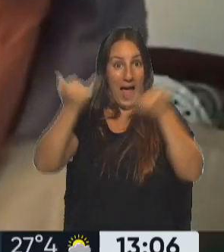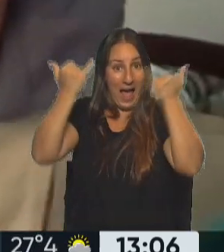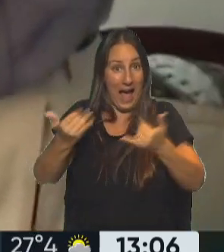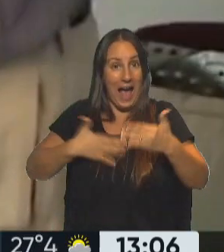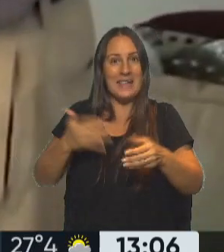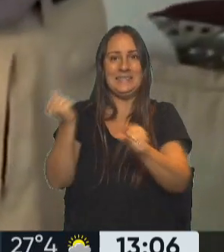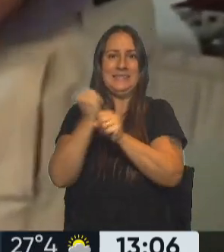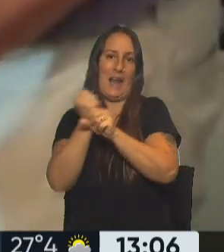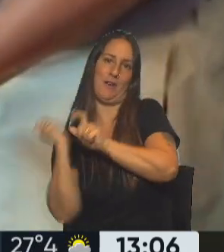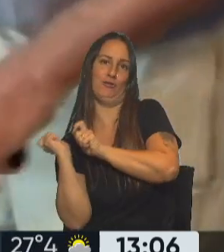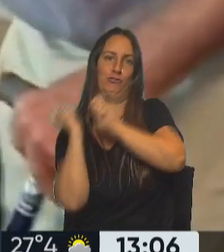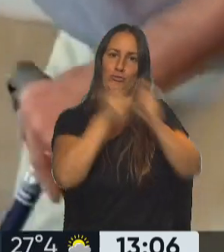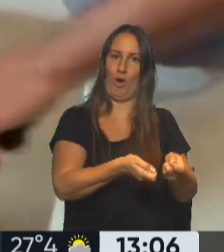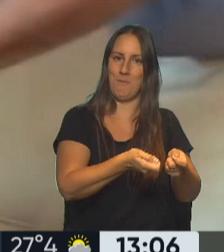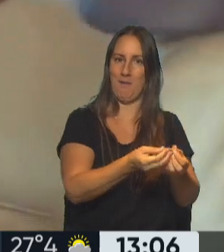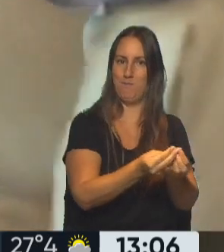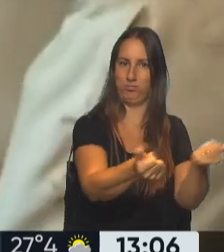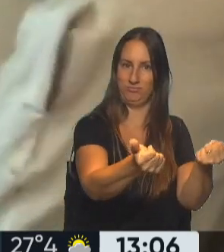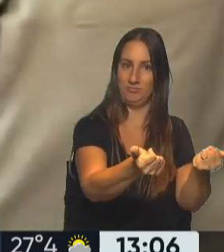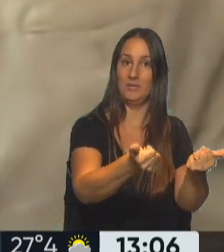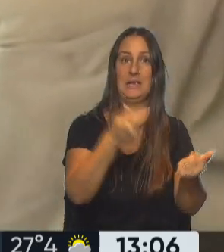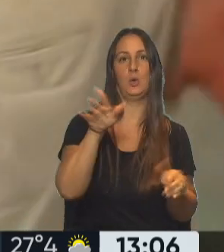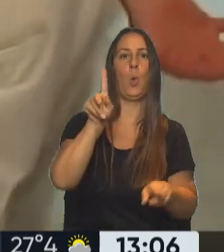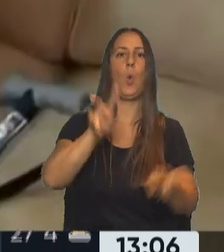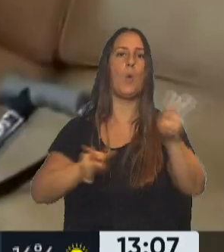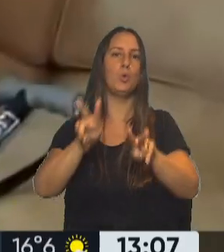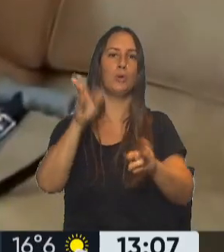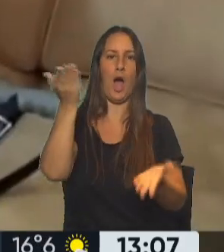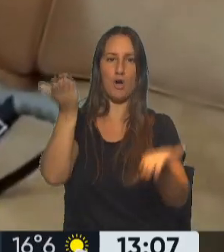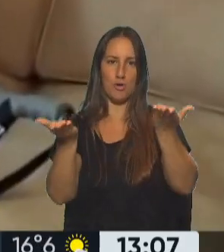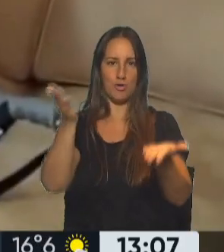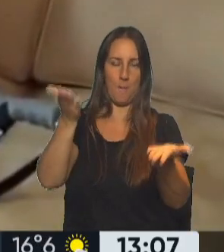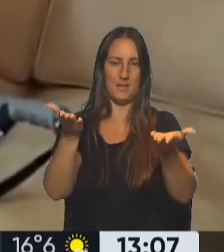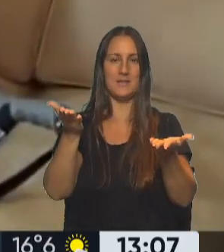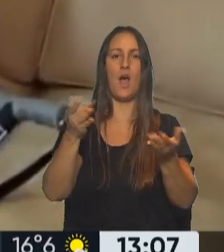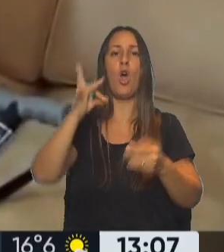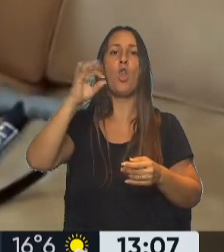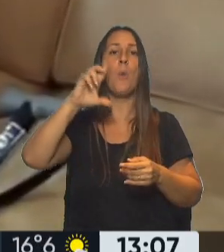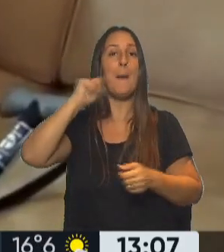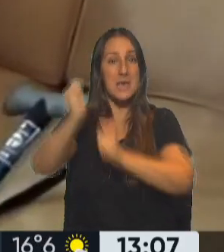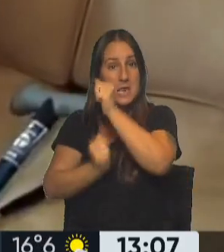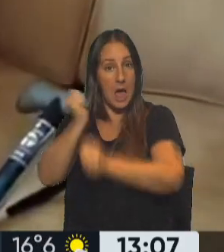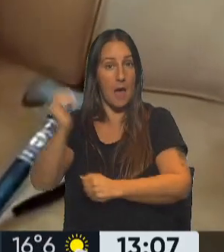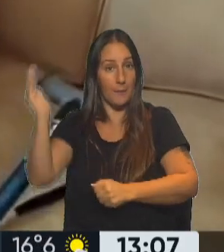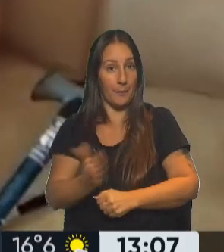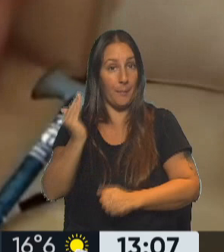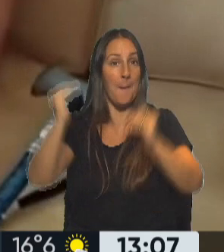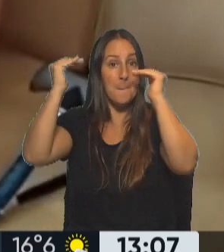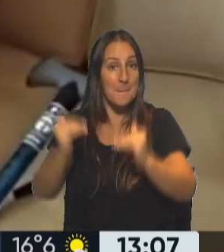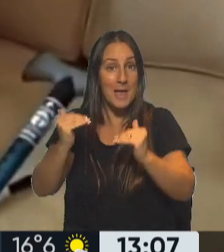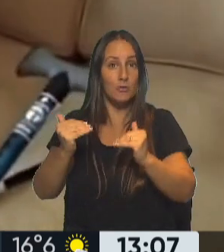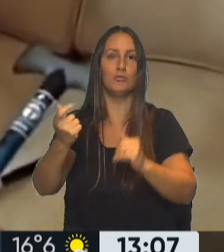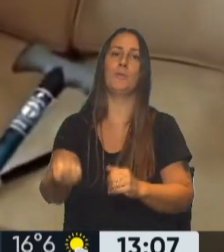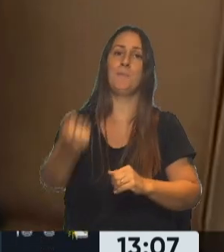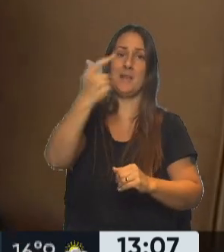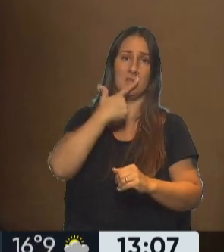el trabajo de las que no están. Y así lo compensás. Entonces, ¿fabricás menos dopamina? Bueno, vamos a tomarla en pastillas. ¿Cómo haces con